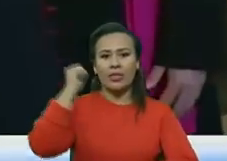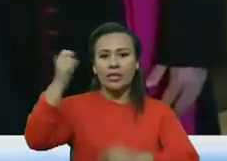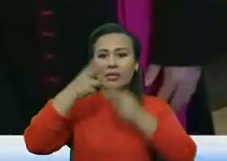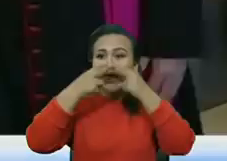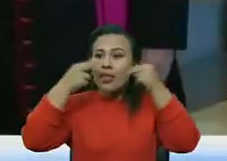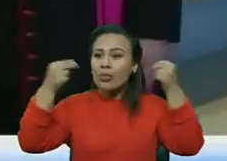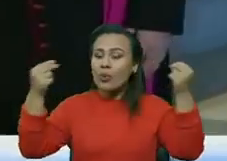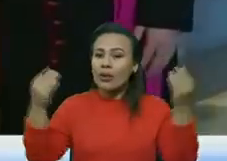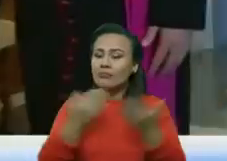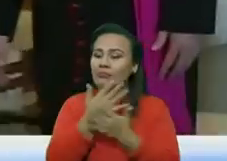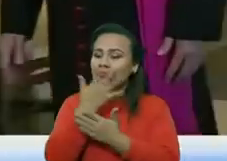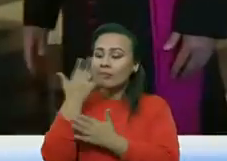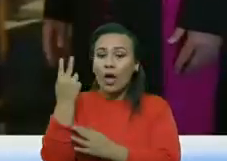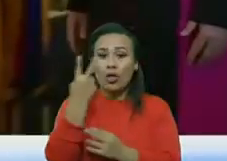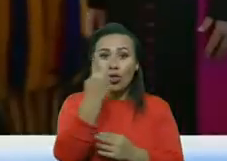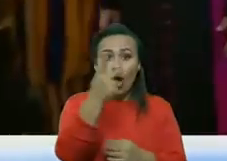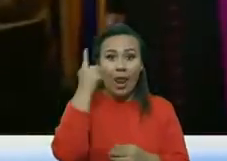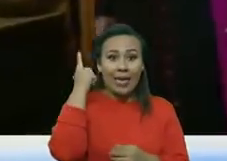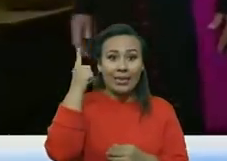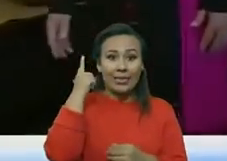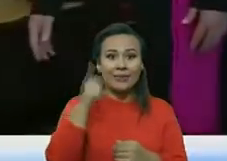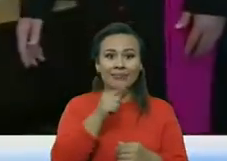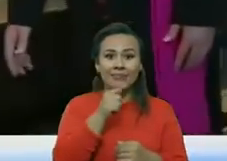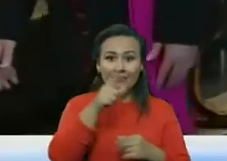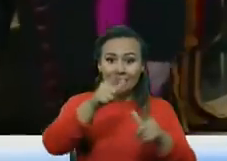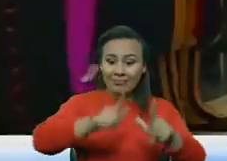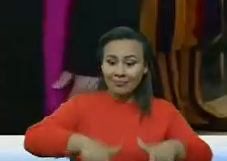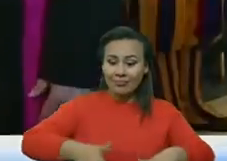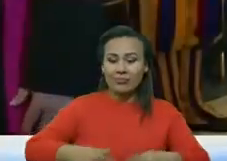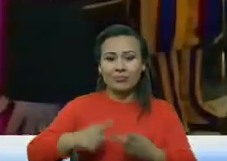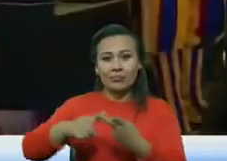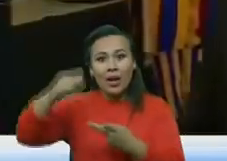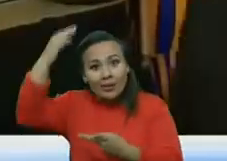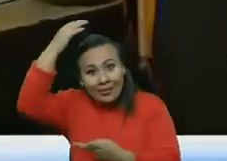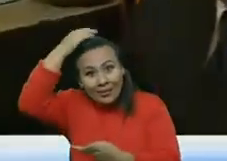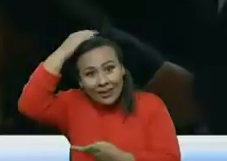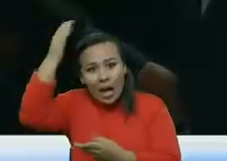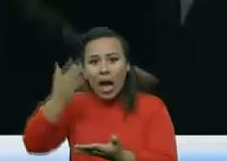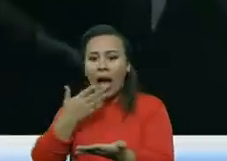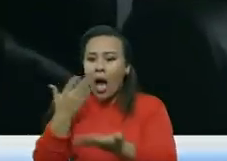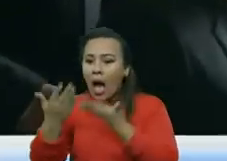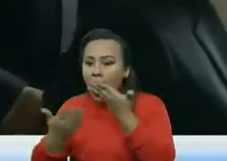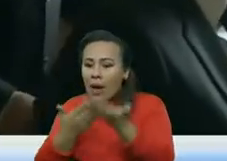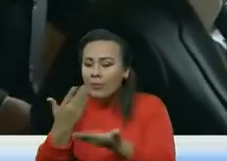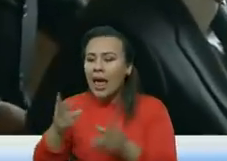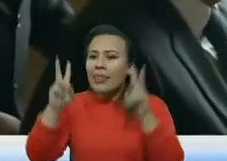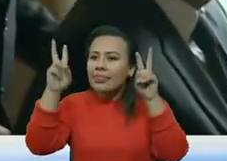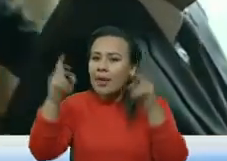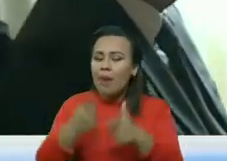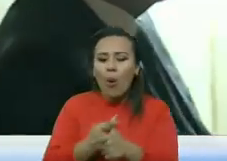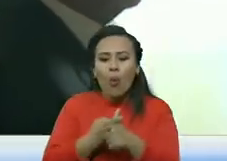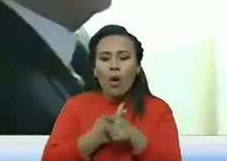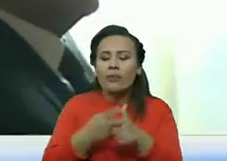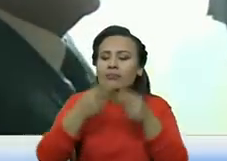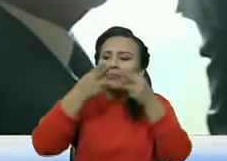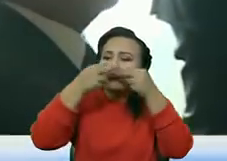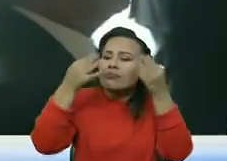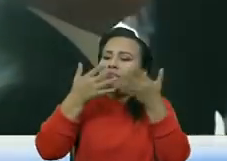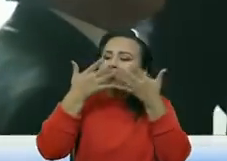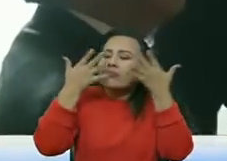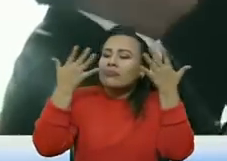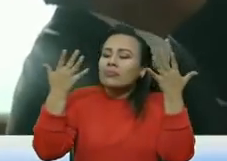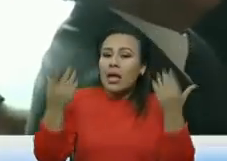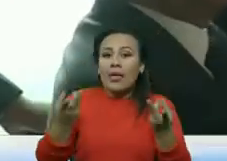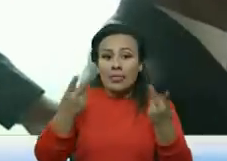ambiente. Los dos líderes insistieron en la urgencia de encontrar una solución al cambio climático y en este contexto el